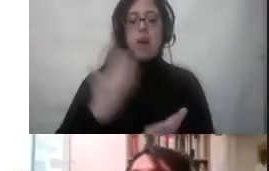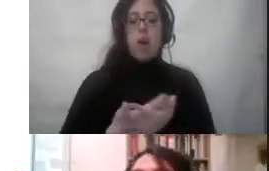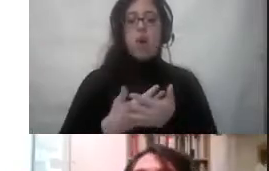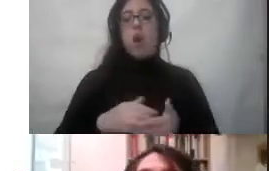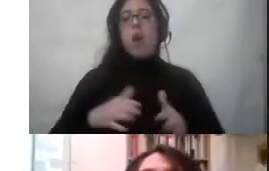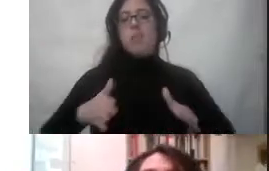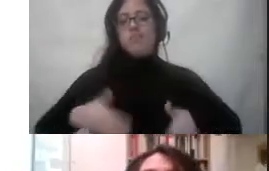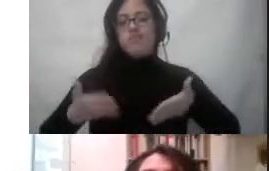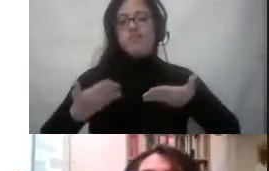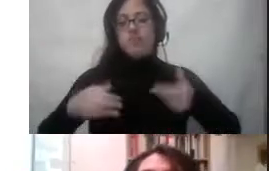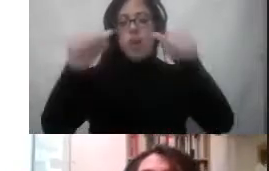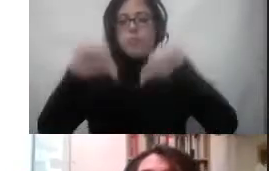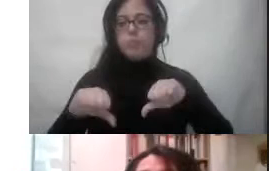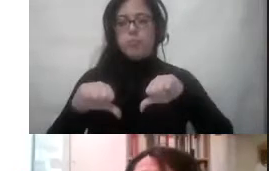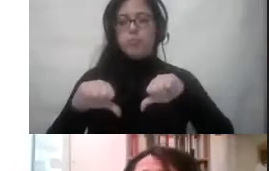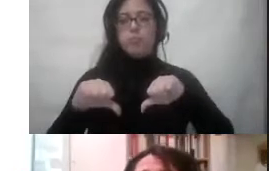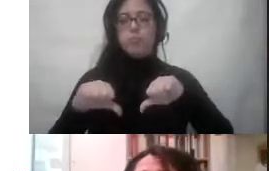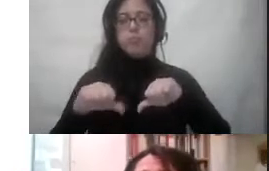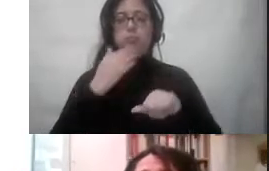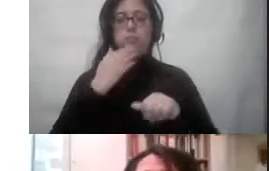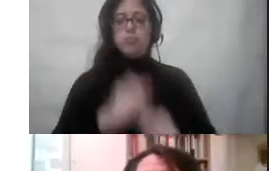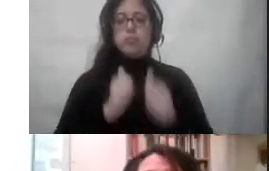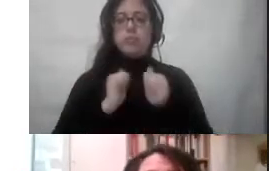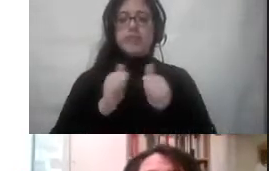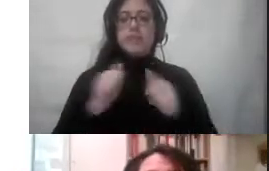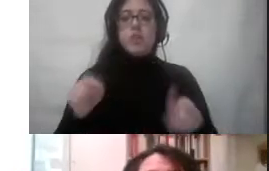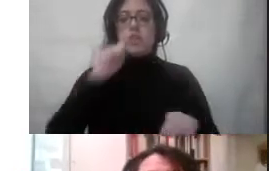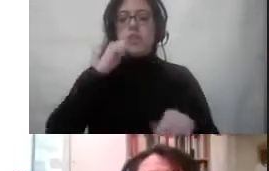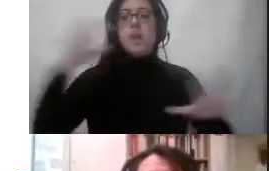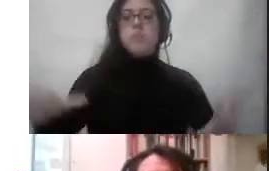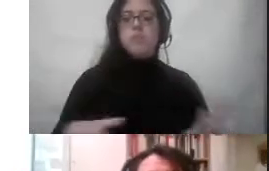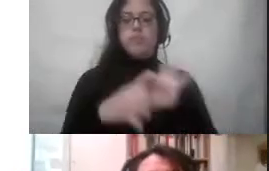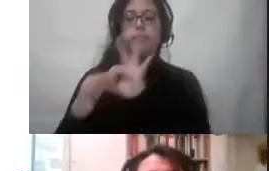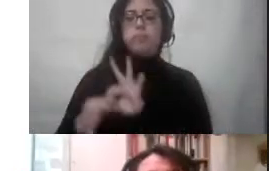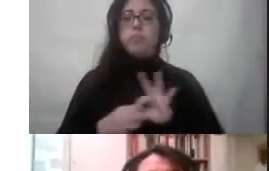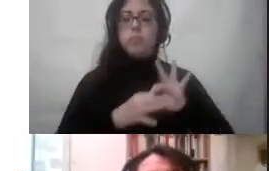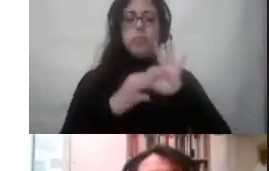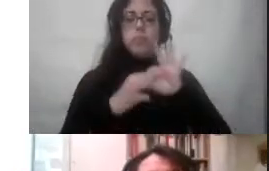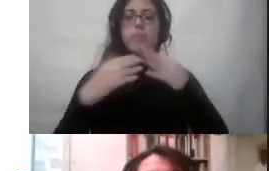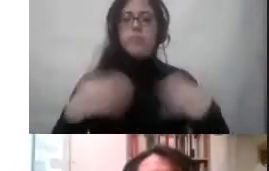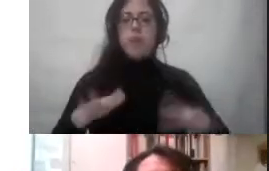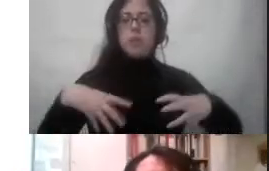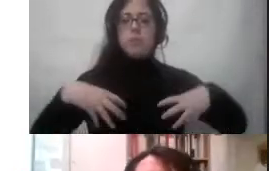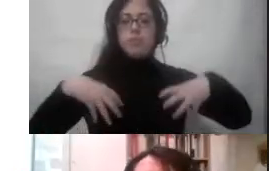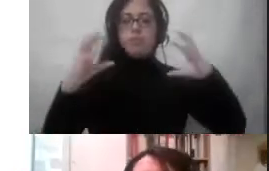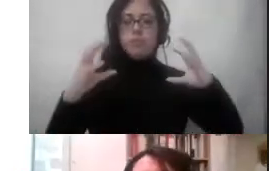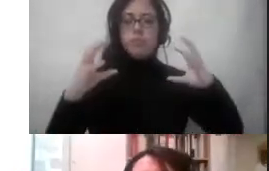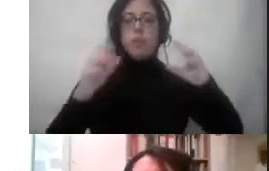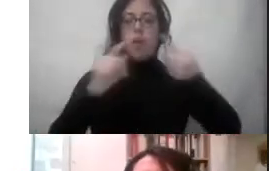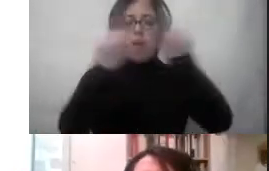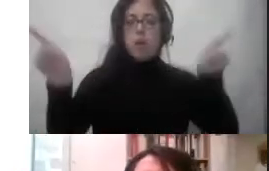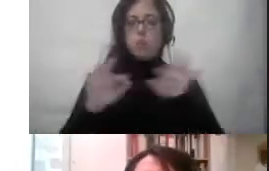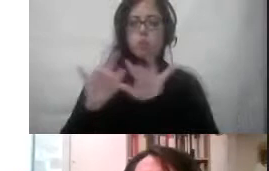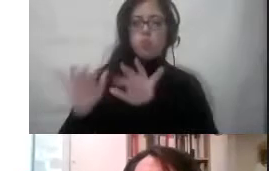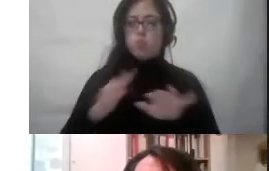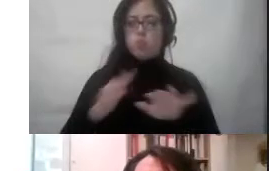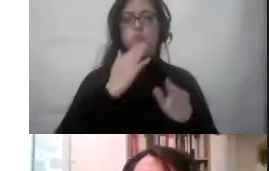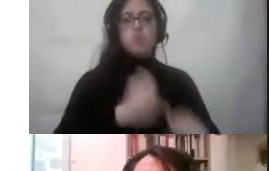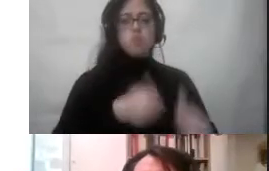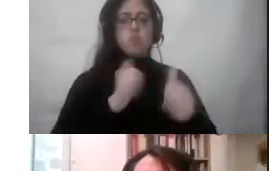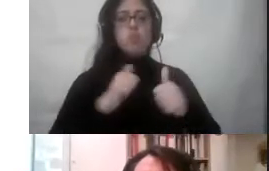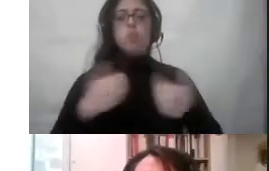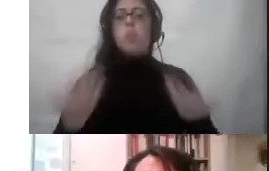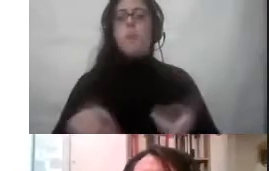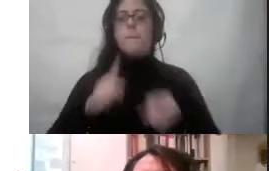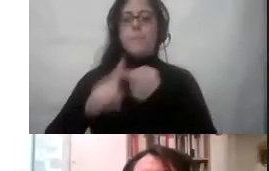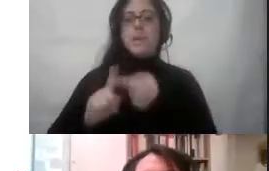motivación, el desafío de mantener un vínculo a través de las pantallas, el desafío de lograr la participación de